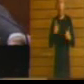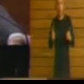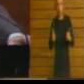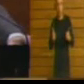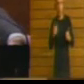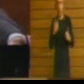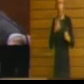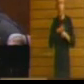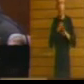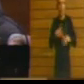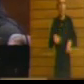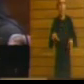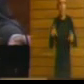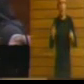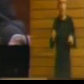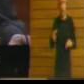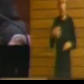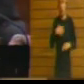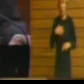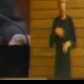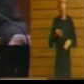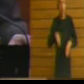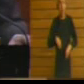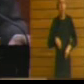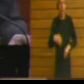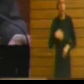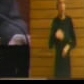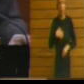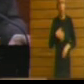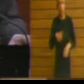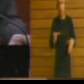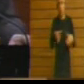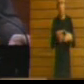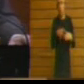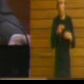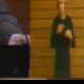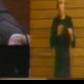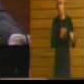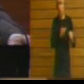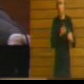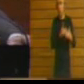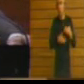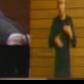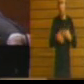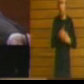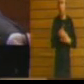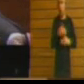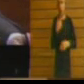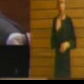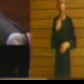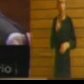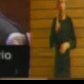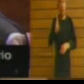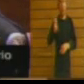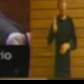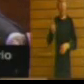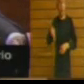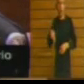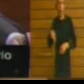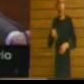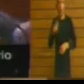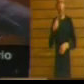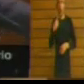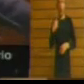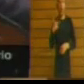para finalizar, lo que no se puede admitir por parte del Grupo Parlamentario de Bildu es que diga que Unión del Pueblo Navarro no está legitimado para hablar